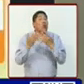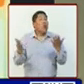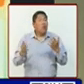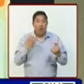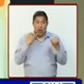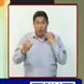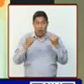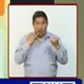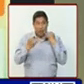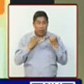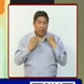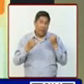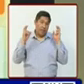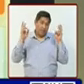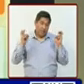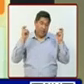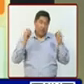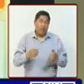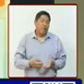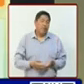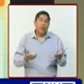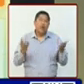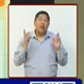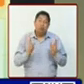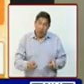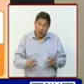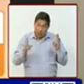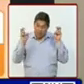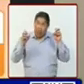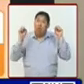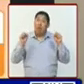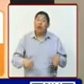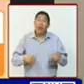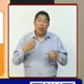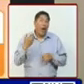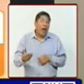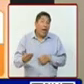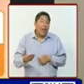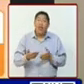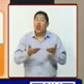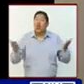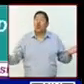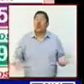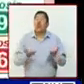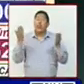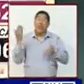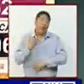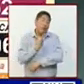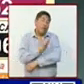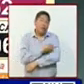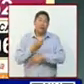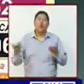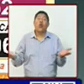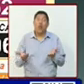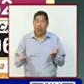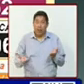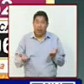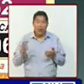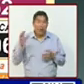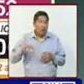los datos epidemiológicos. Del mismo modo, se puede encontrar los puntos de vacunación. Como hemos